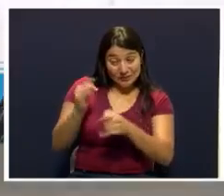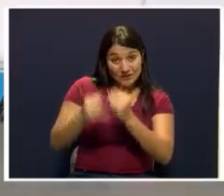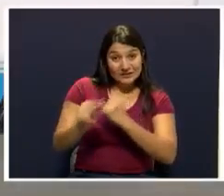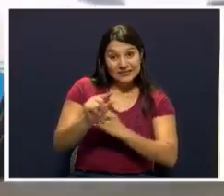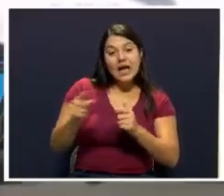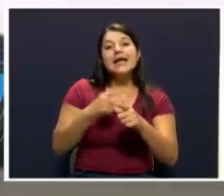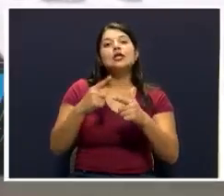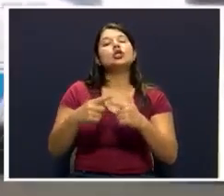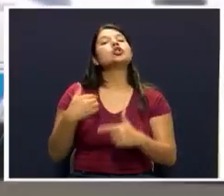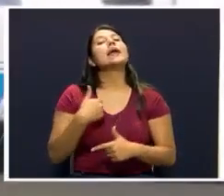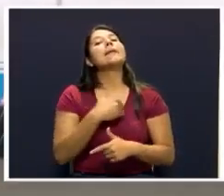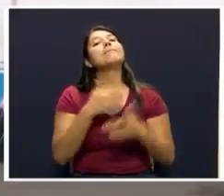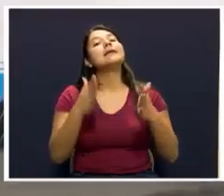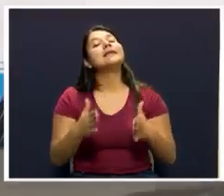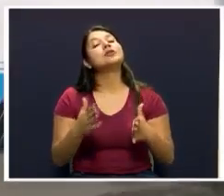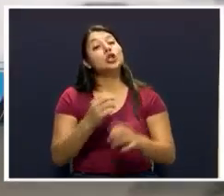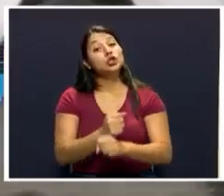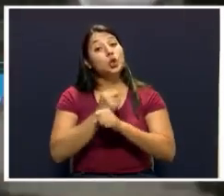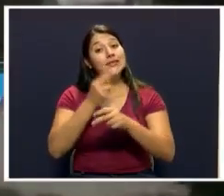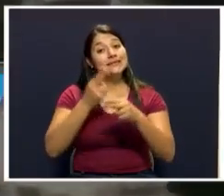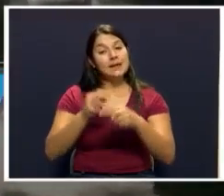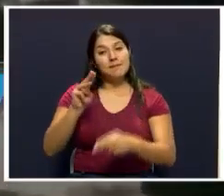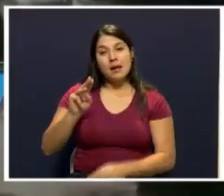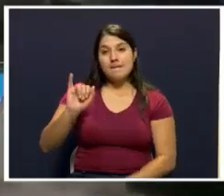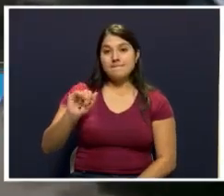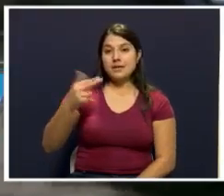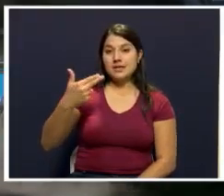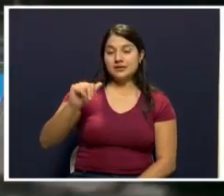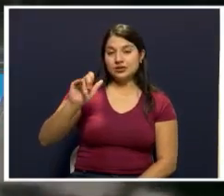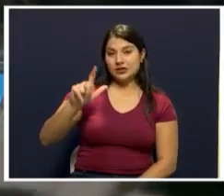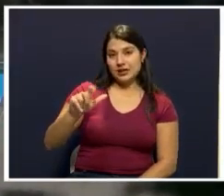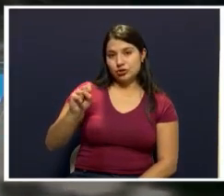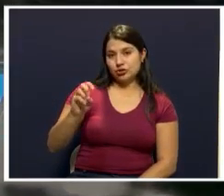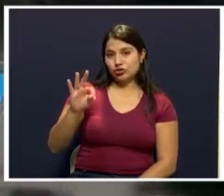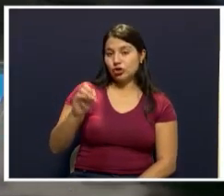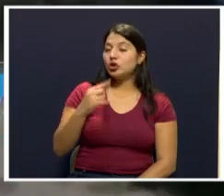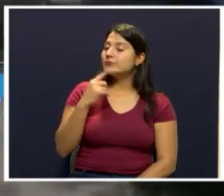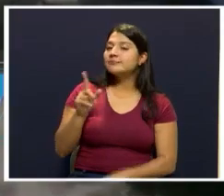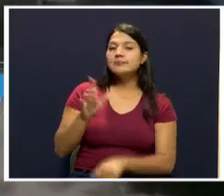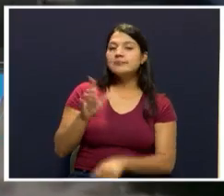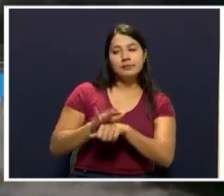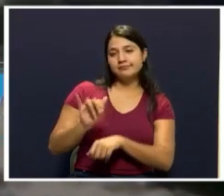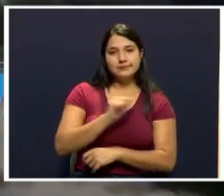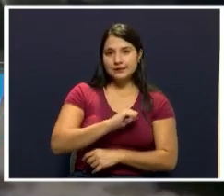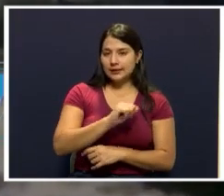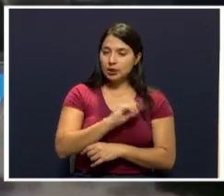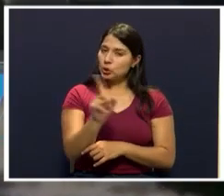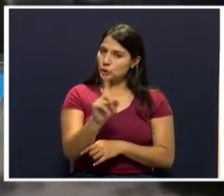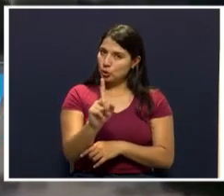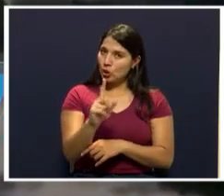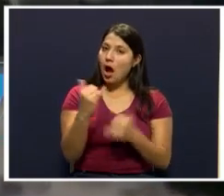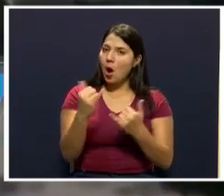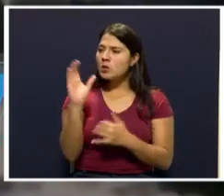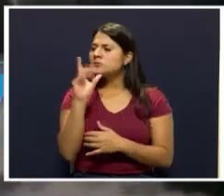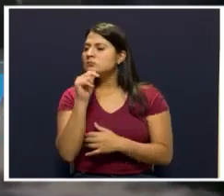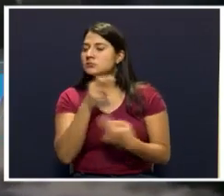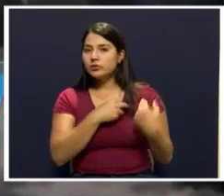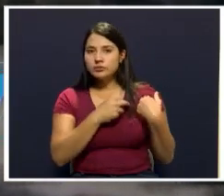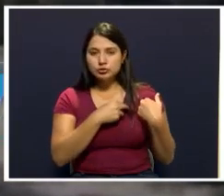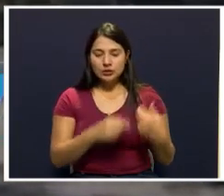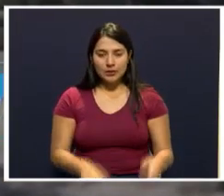ministro de Seguridad Michael Soto aclaró este lunes que no van a permitir este tipo de acciones y que ya están buscando a los